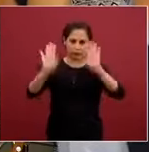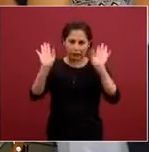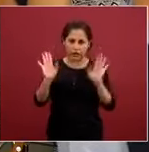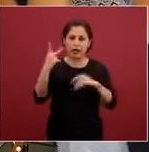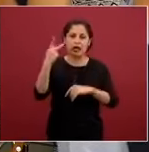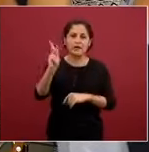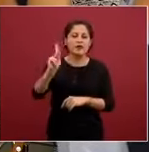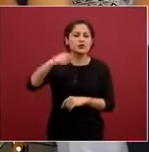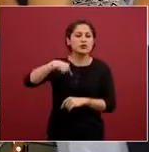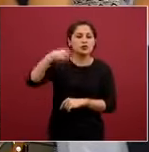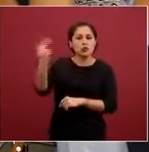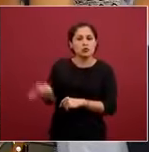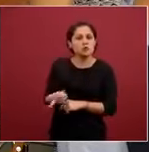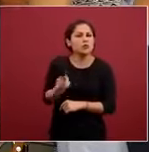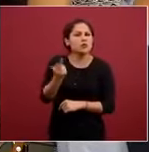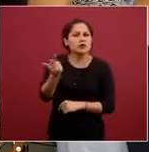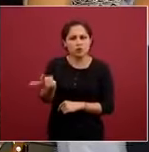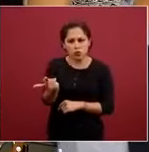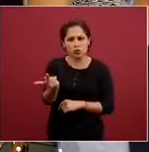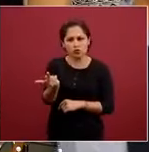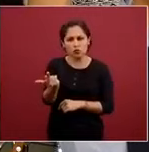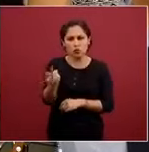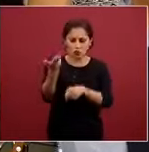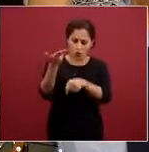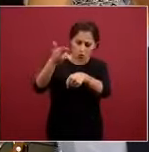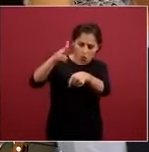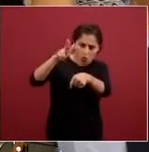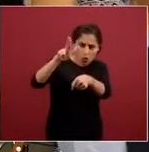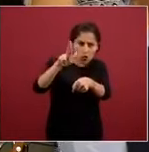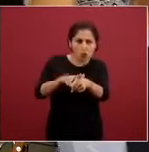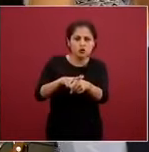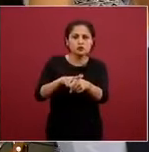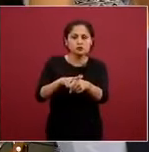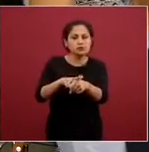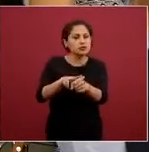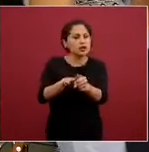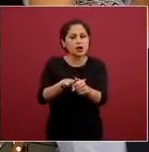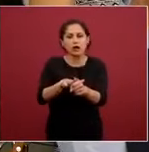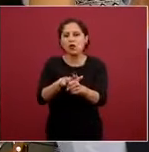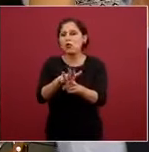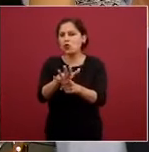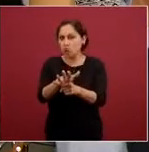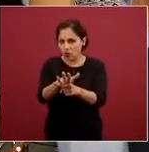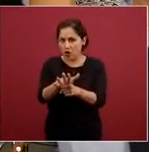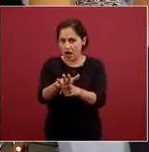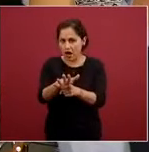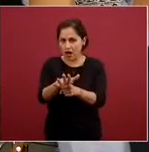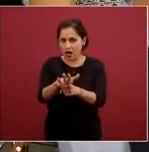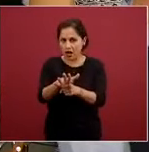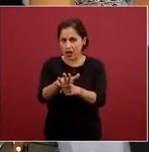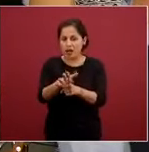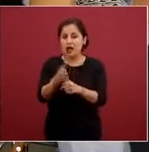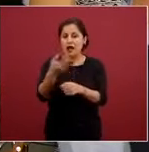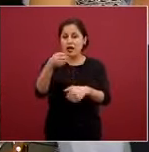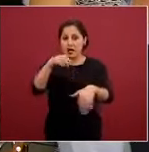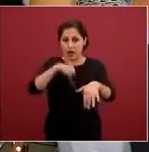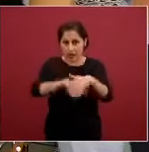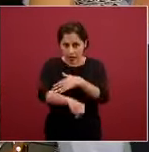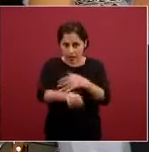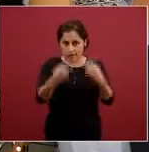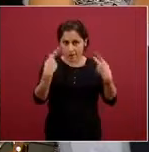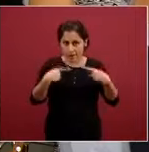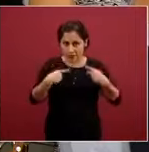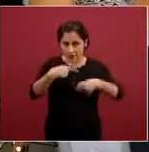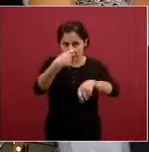listado, de qué hospitales son los que están con enfermos del COVID-19 a